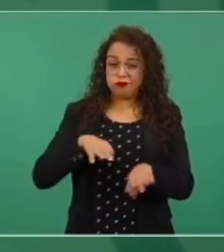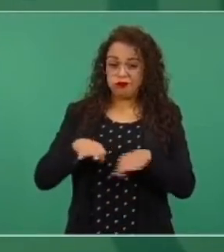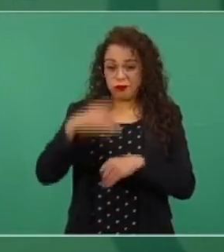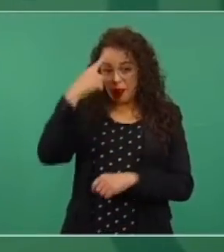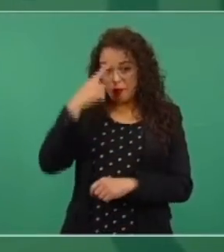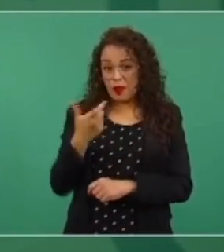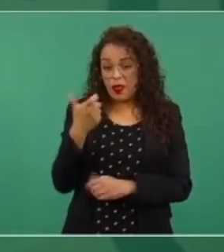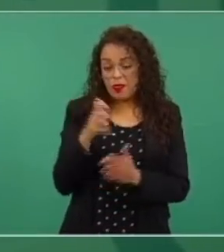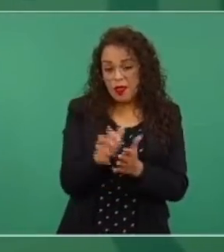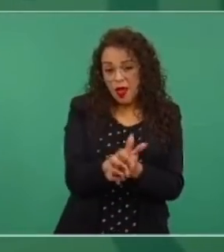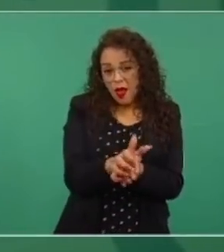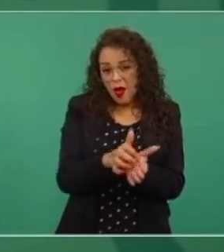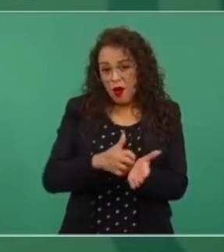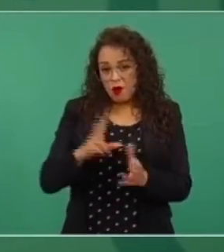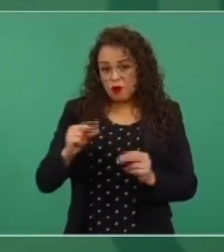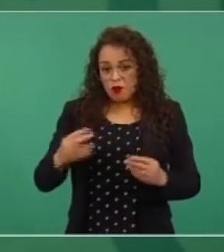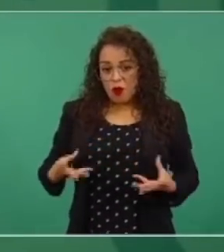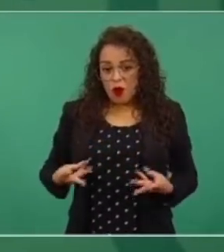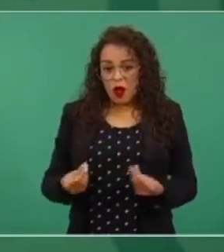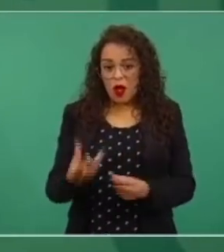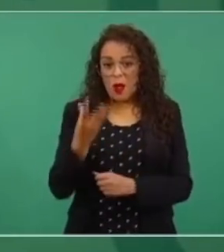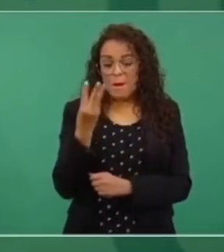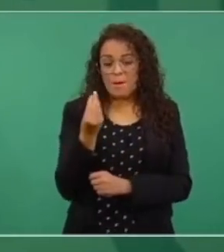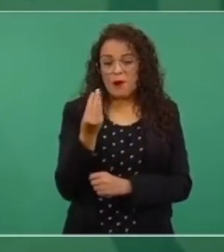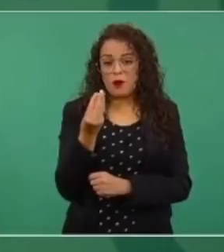gastar menos en el aparato